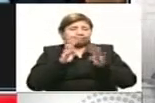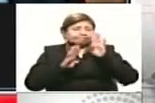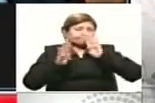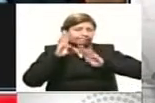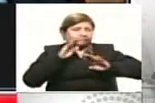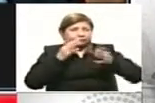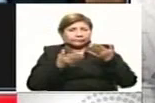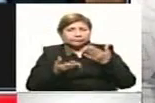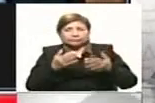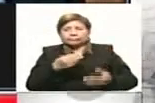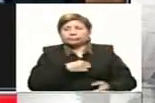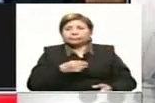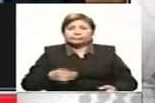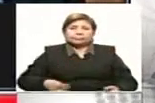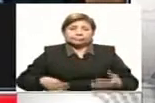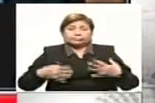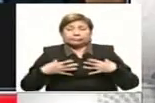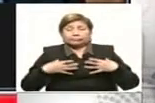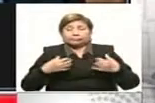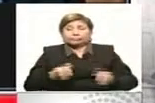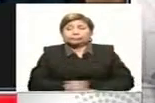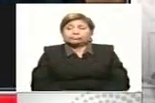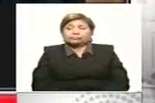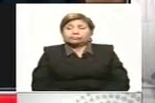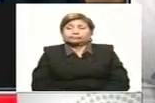al señor ministro de Salud?